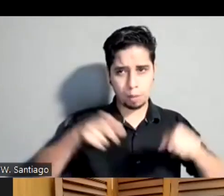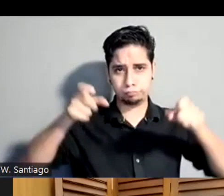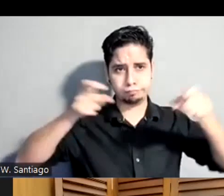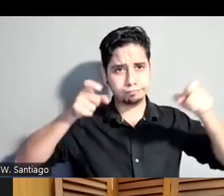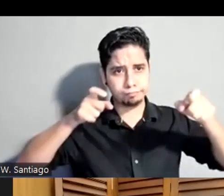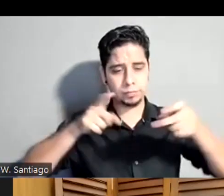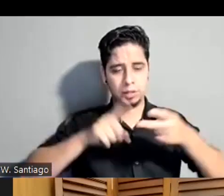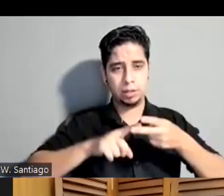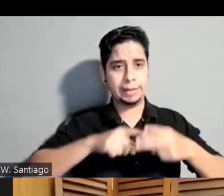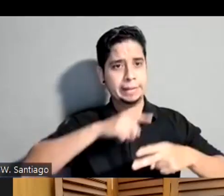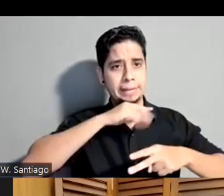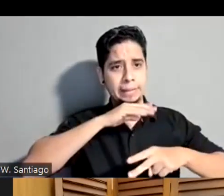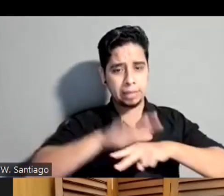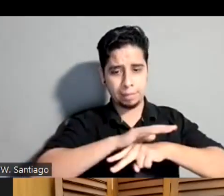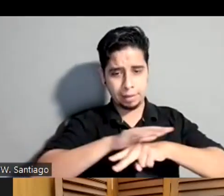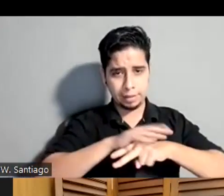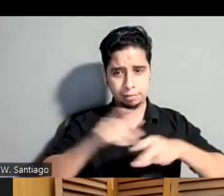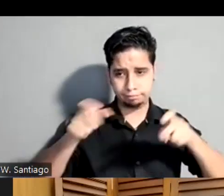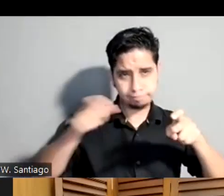dominado por el dinero,